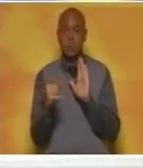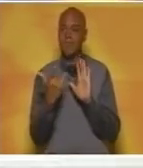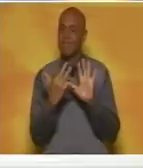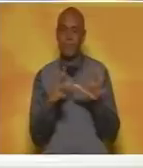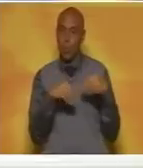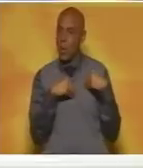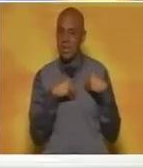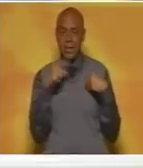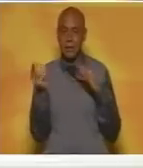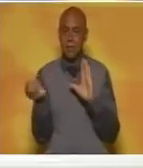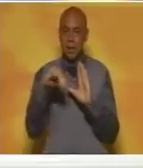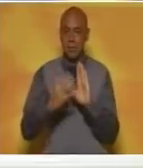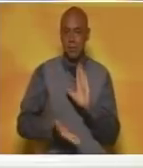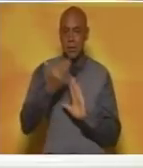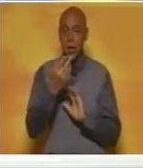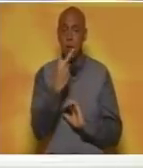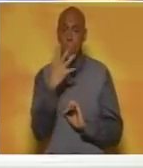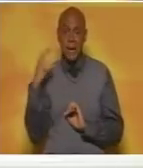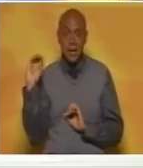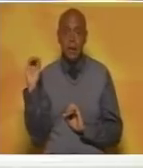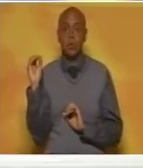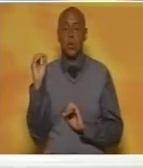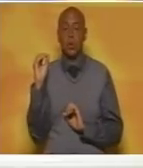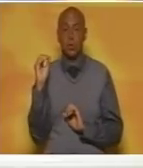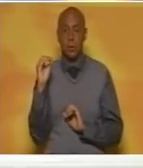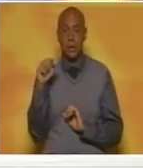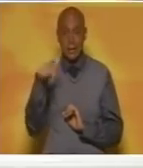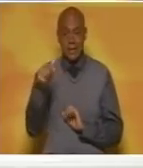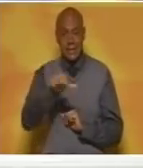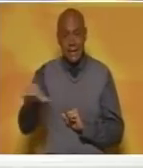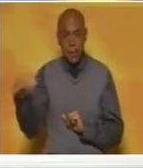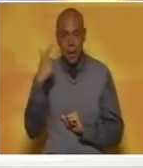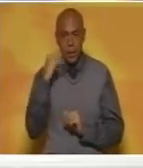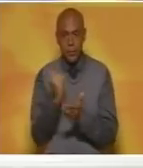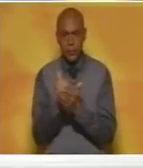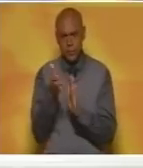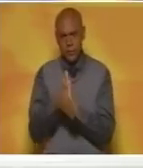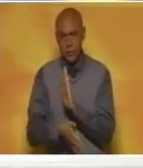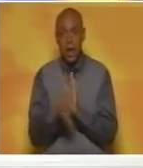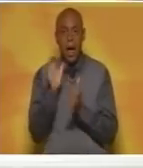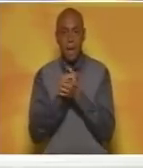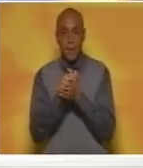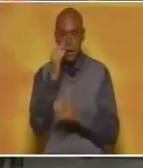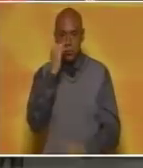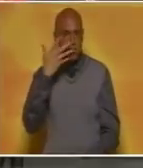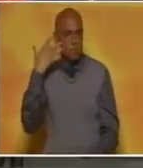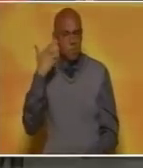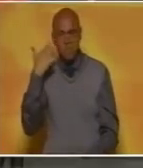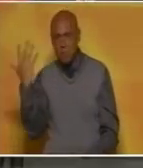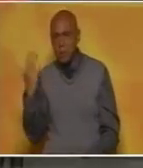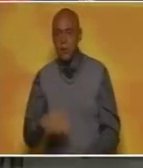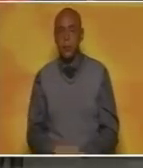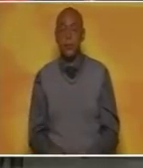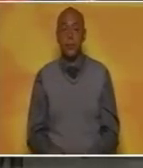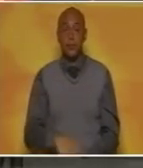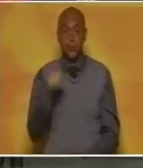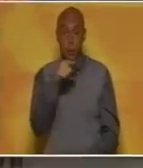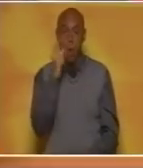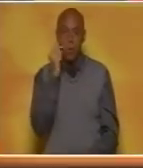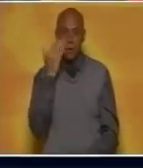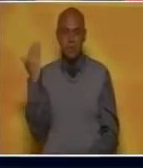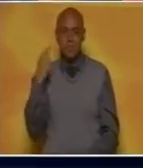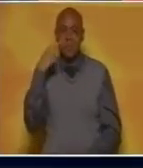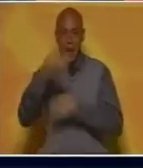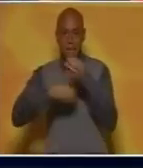aumento del pasaje urbano a 2.500 bolívares a partir de esta semana. Diana Vázquez tiene los detalles. Alvarado aseguró